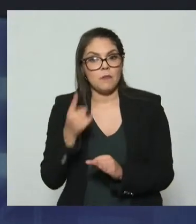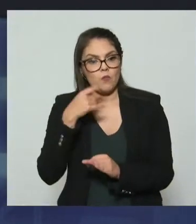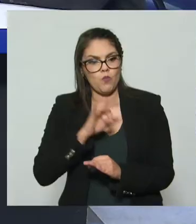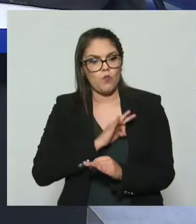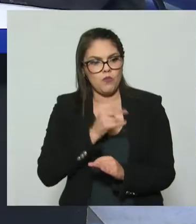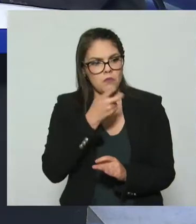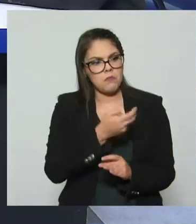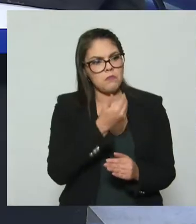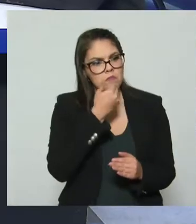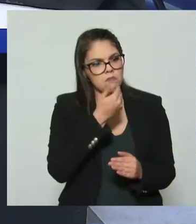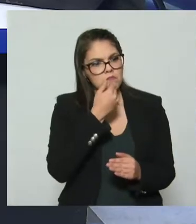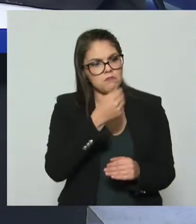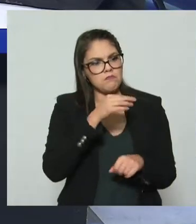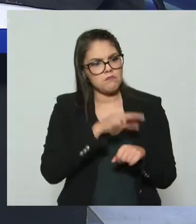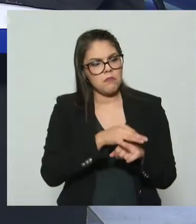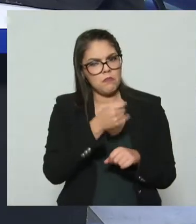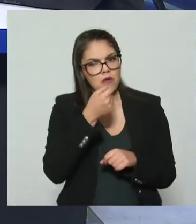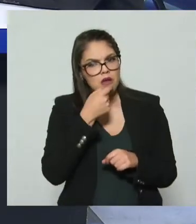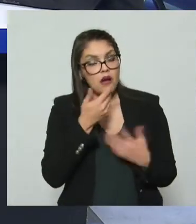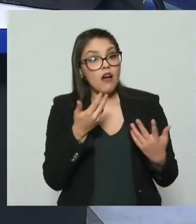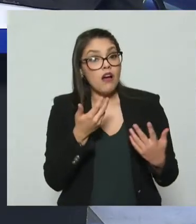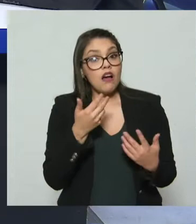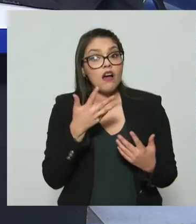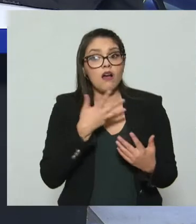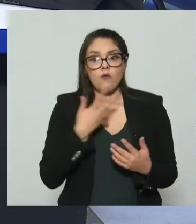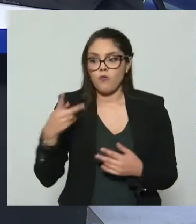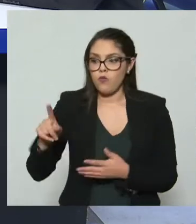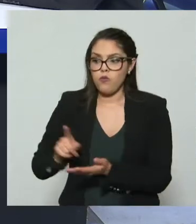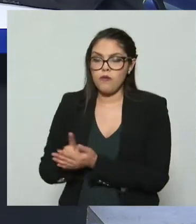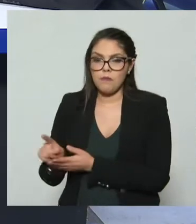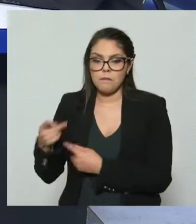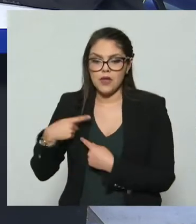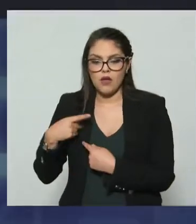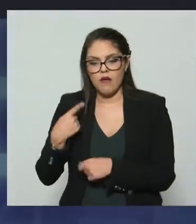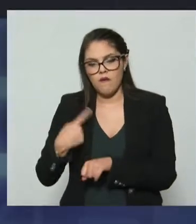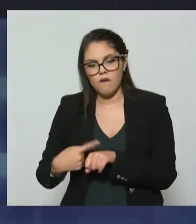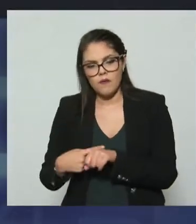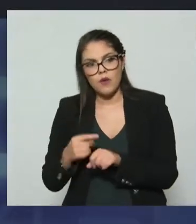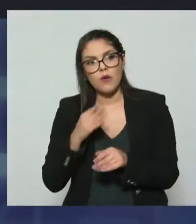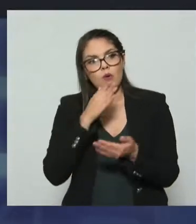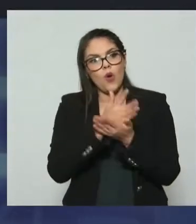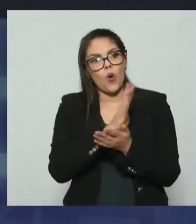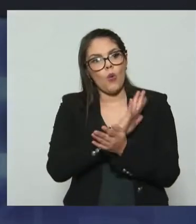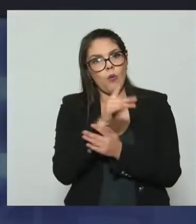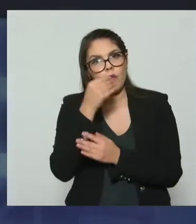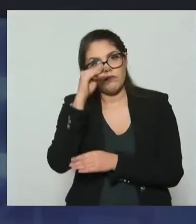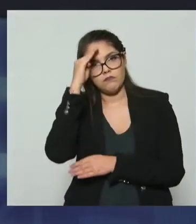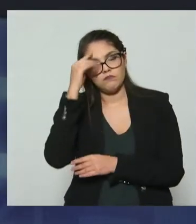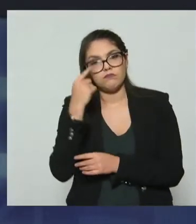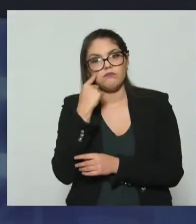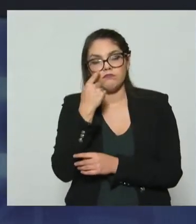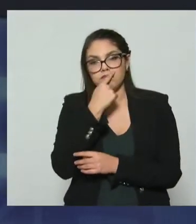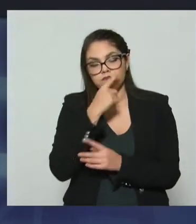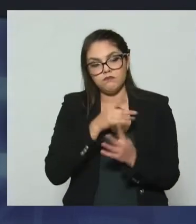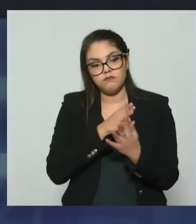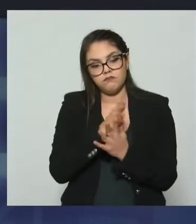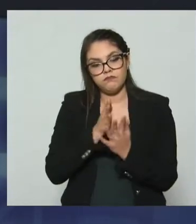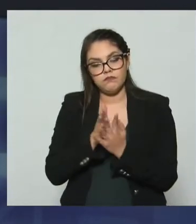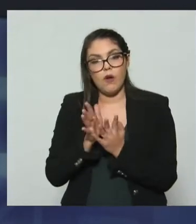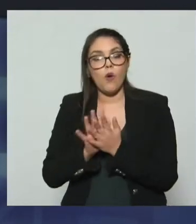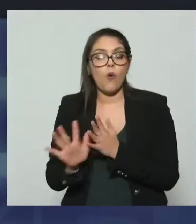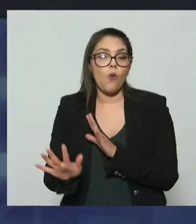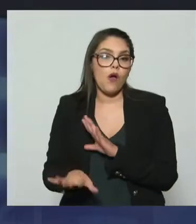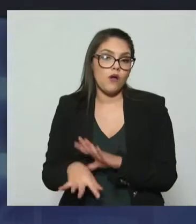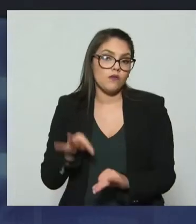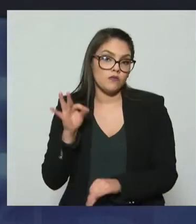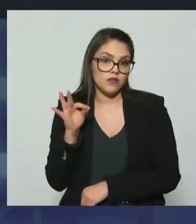practicar este tipo de medicina. Hay un derecho del paciente para determinar por cuál de las vías debe de ser atendido o quiere ser atendido, y